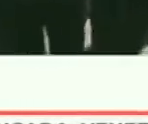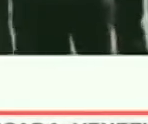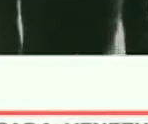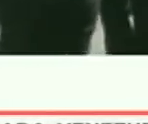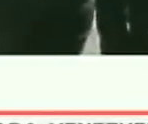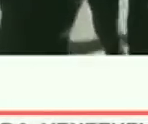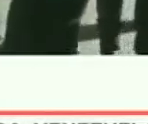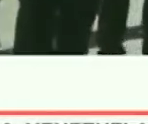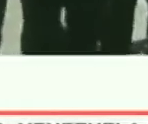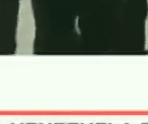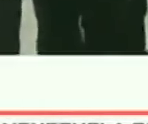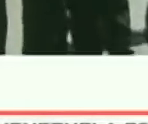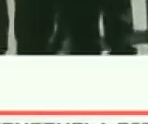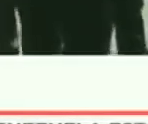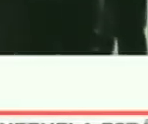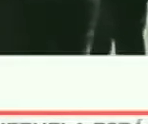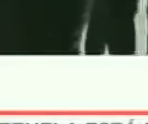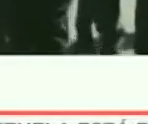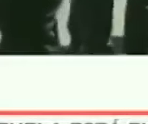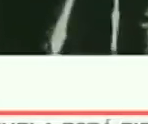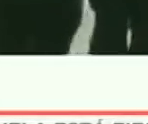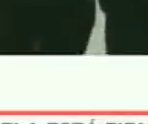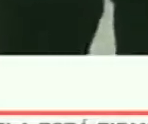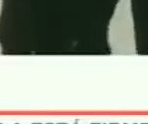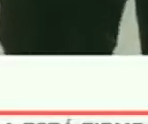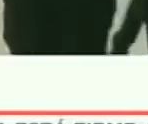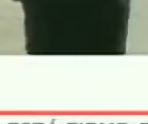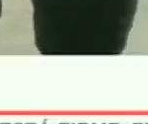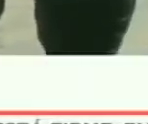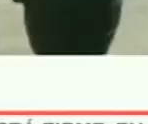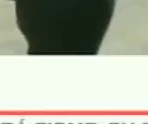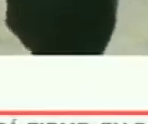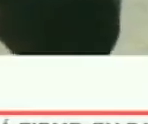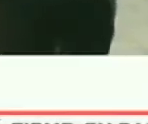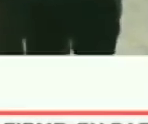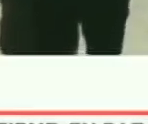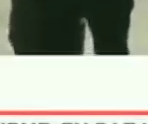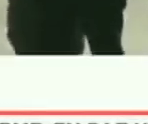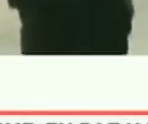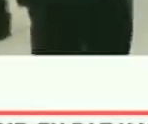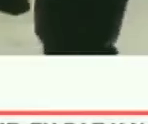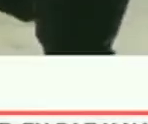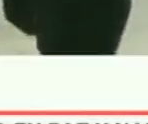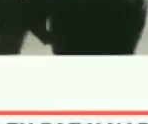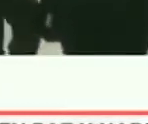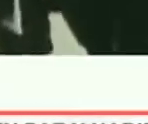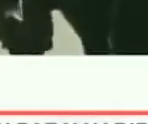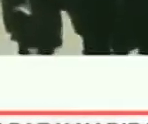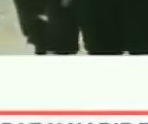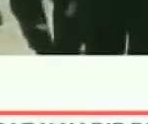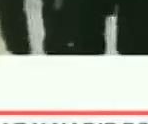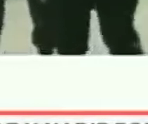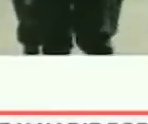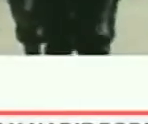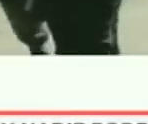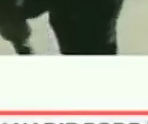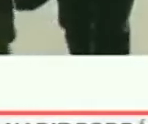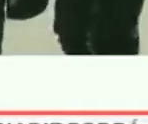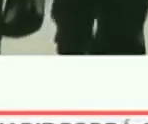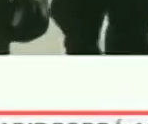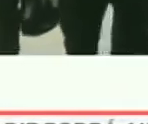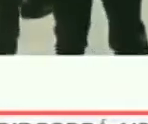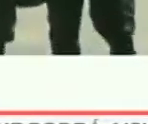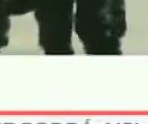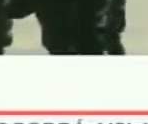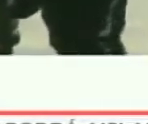y presidente constitucional de la República Bolivariana de Venezuela. Recordemos que el comandante en jefe del cuerpo castrense ha